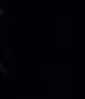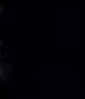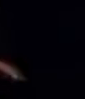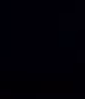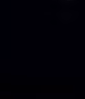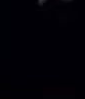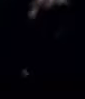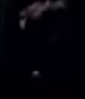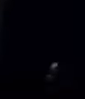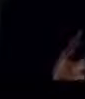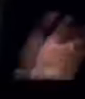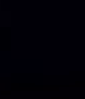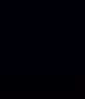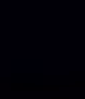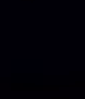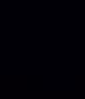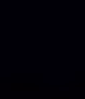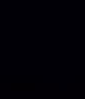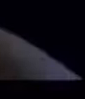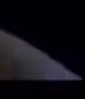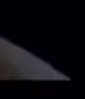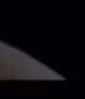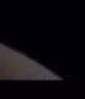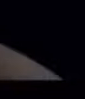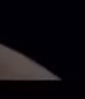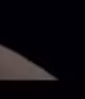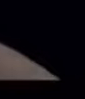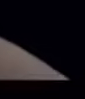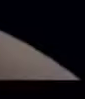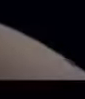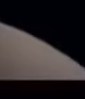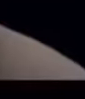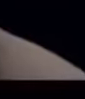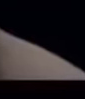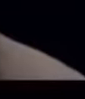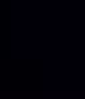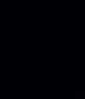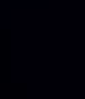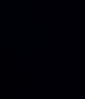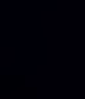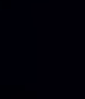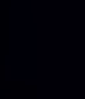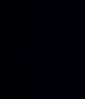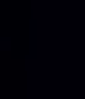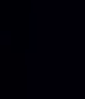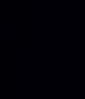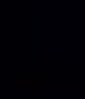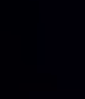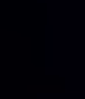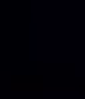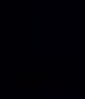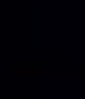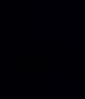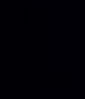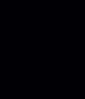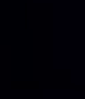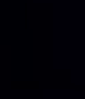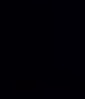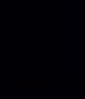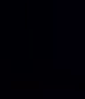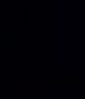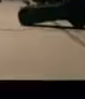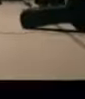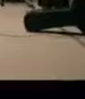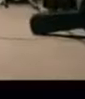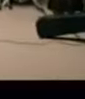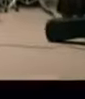Que ayer me dio sueños, hoy no da fe ni valor. Más sables que